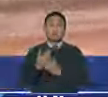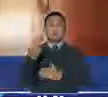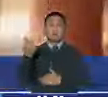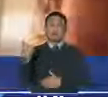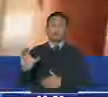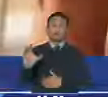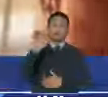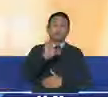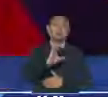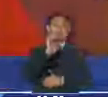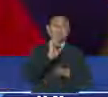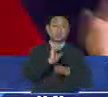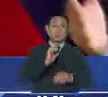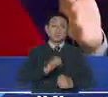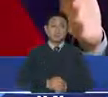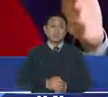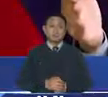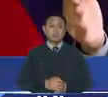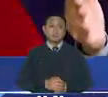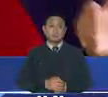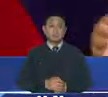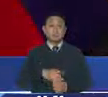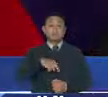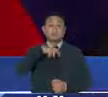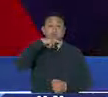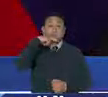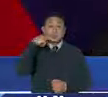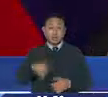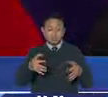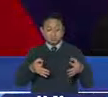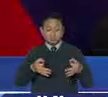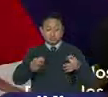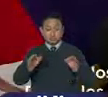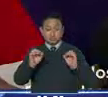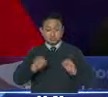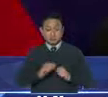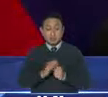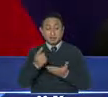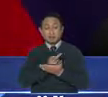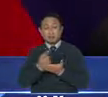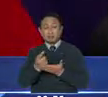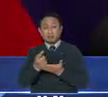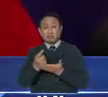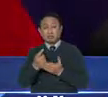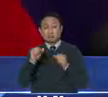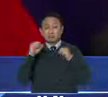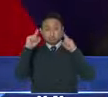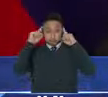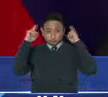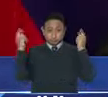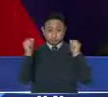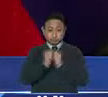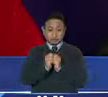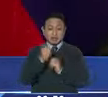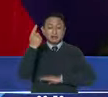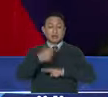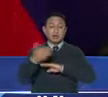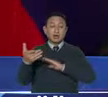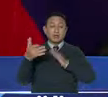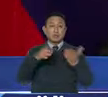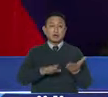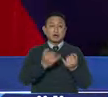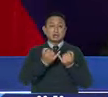inversiones durante los feriados de carnaval. Semana Santa, Día de los Difuntos e